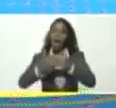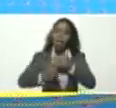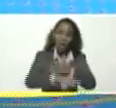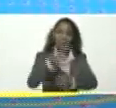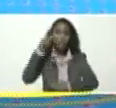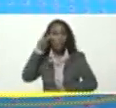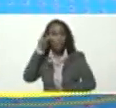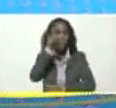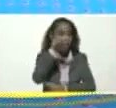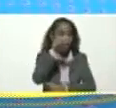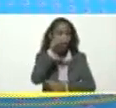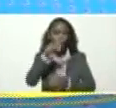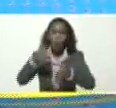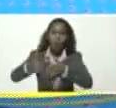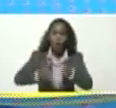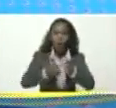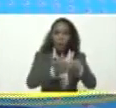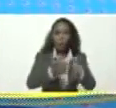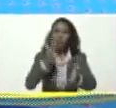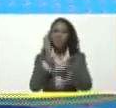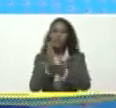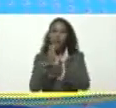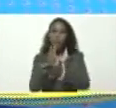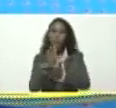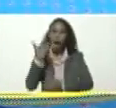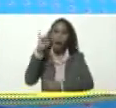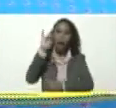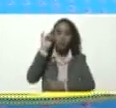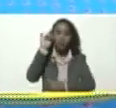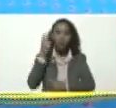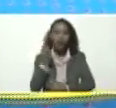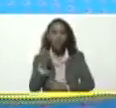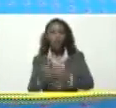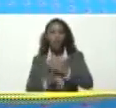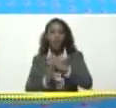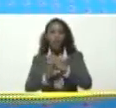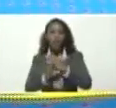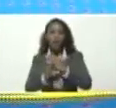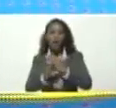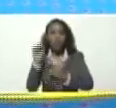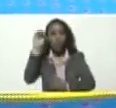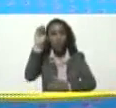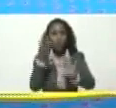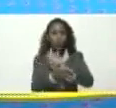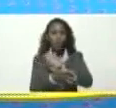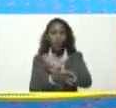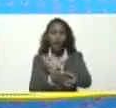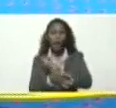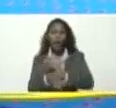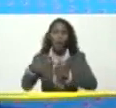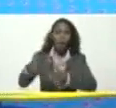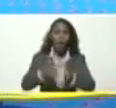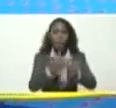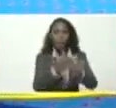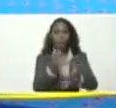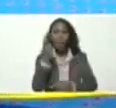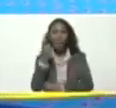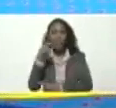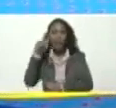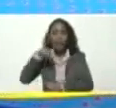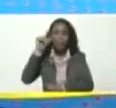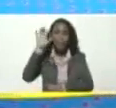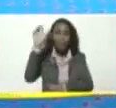adelante los caminos que nos tocan por recorrer, los caminos que le tocan a la patria por recorrer.